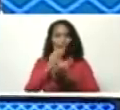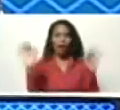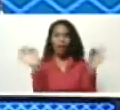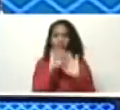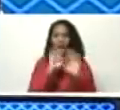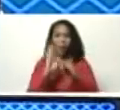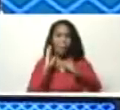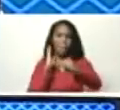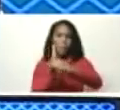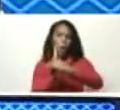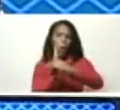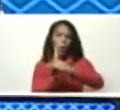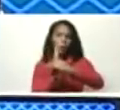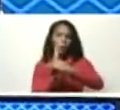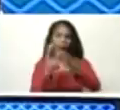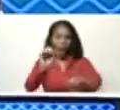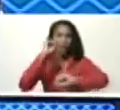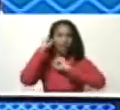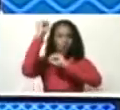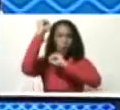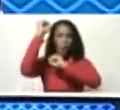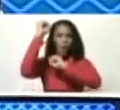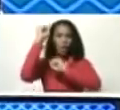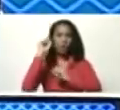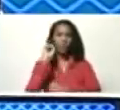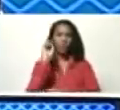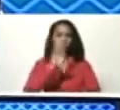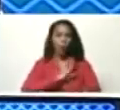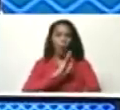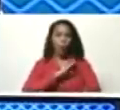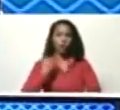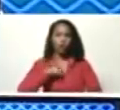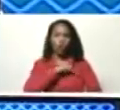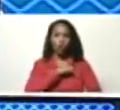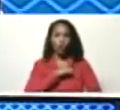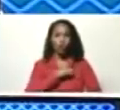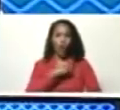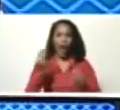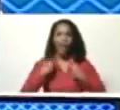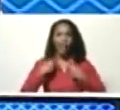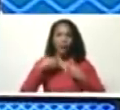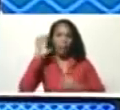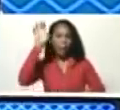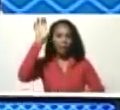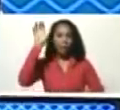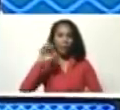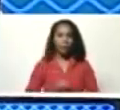nos detenga. La victoria nos pertenece. ¡Que viva la patria!